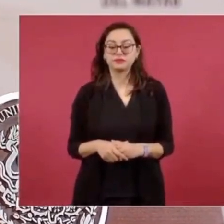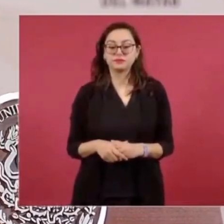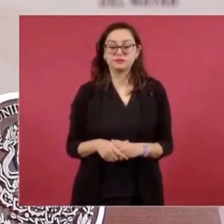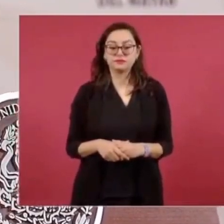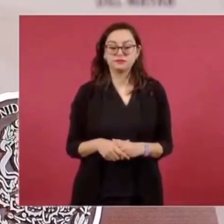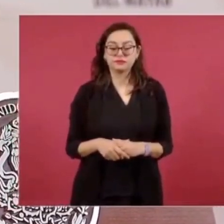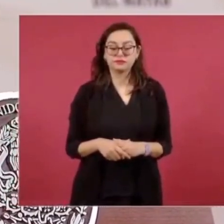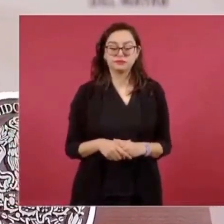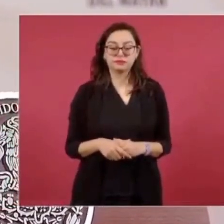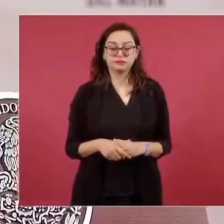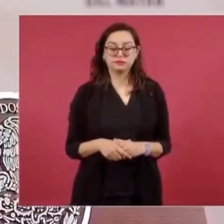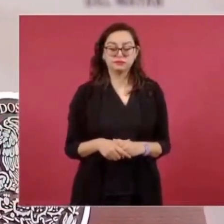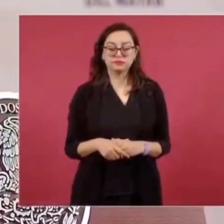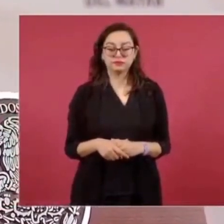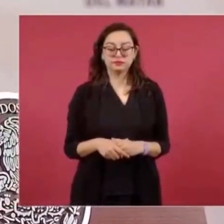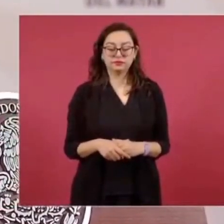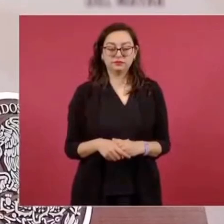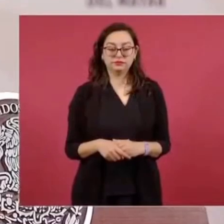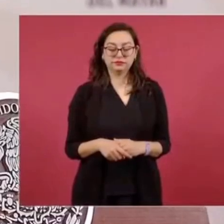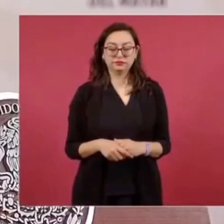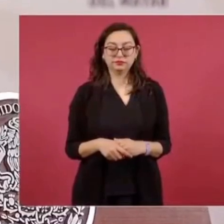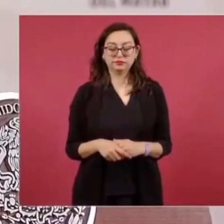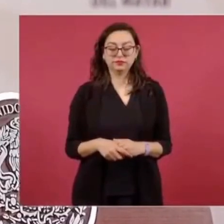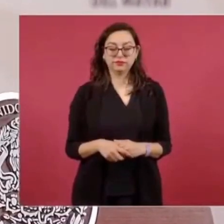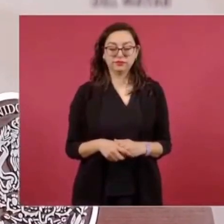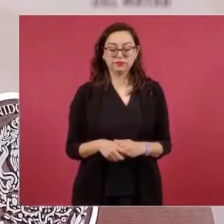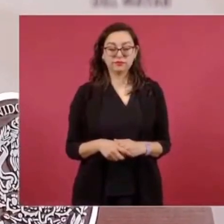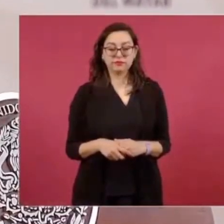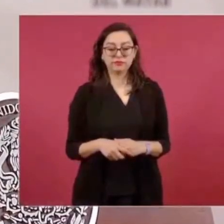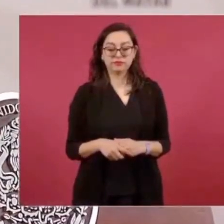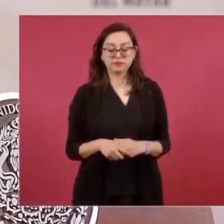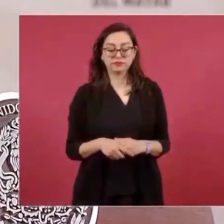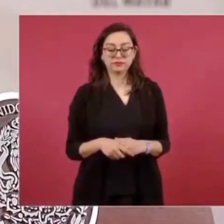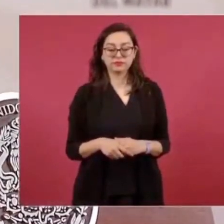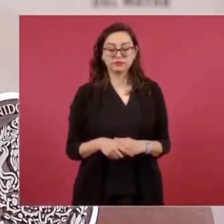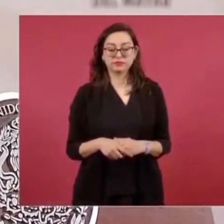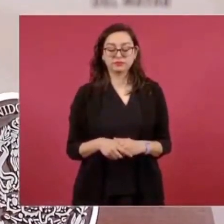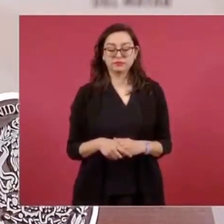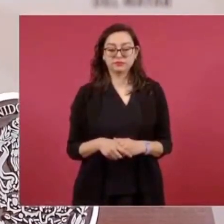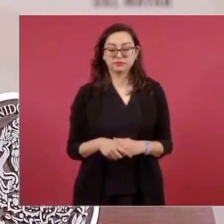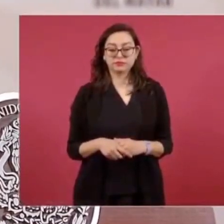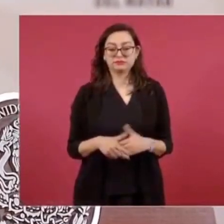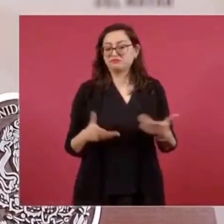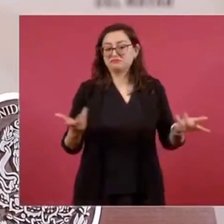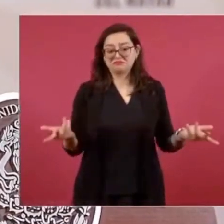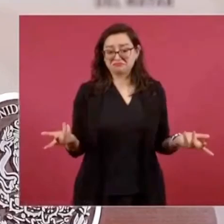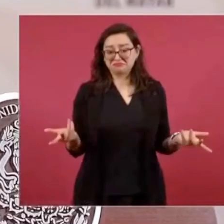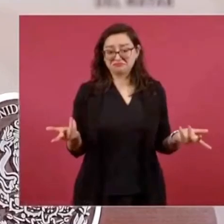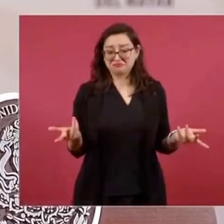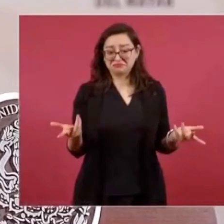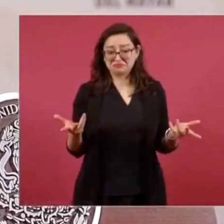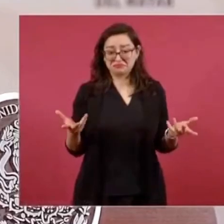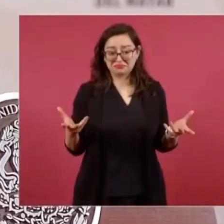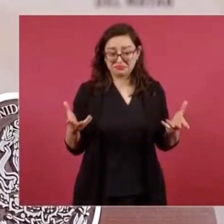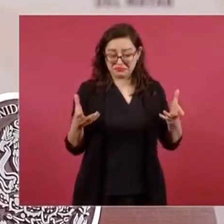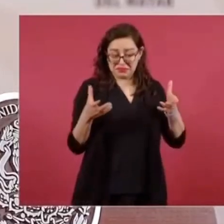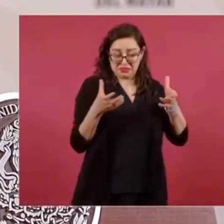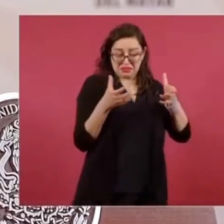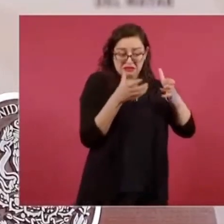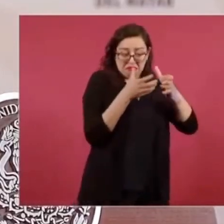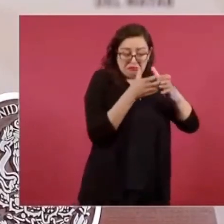Como suele pasar con casi todos aquellos que viven en el mundillo de las finanzas.